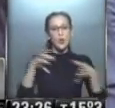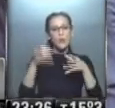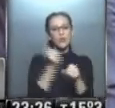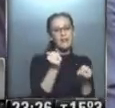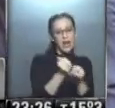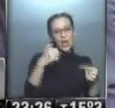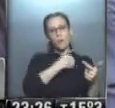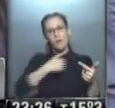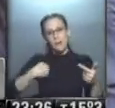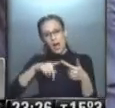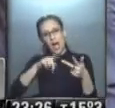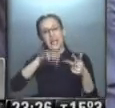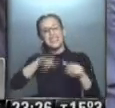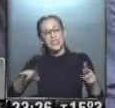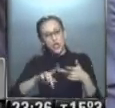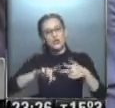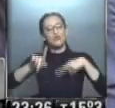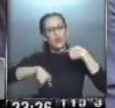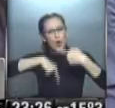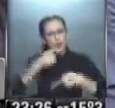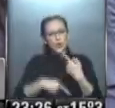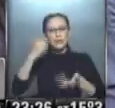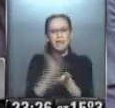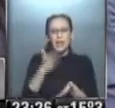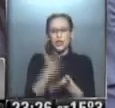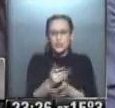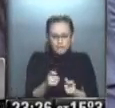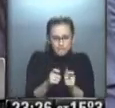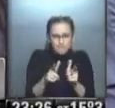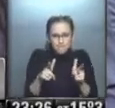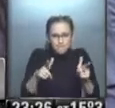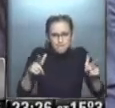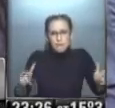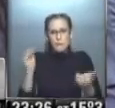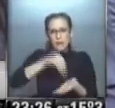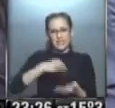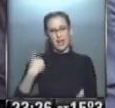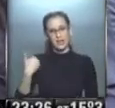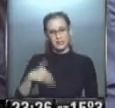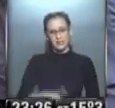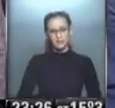las madres, los chicos, sigan incorporando derechos en la Argentina.